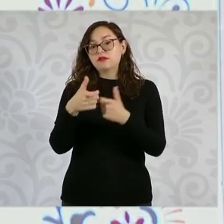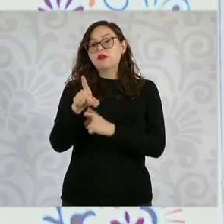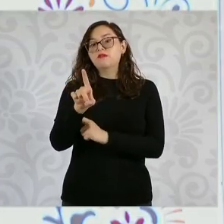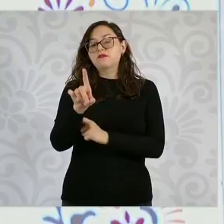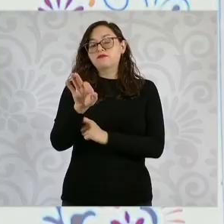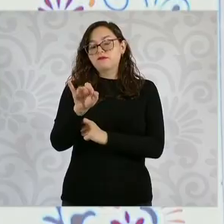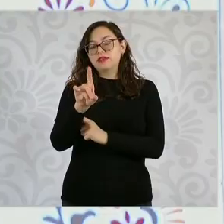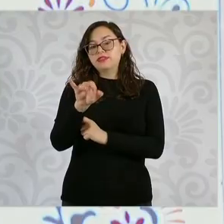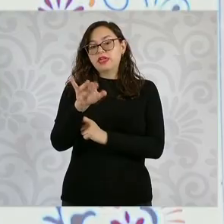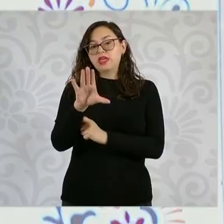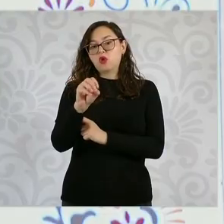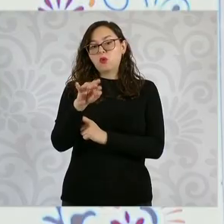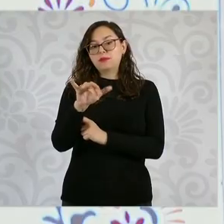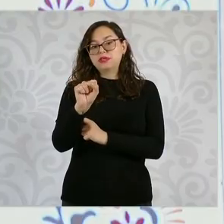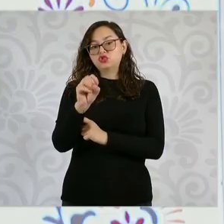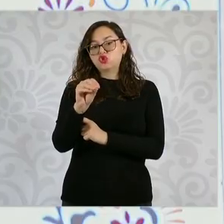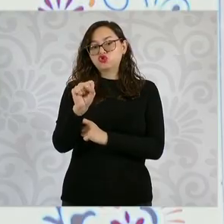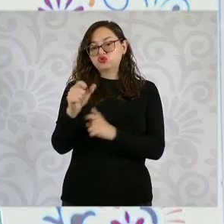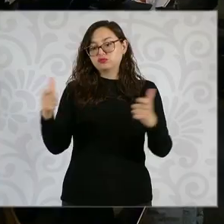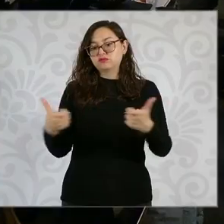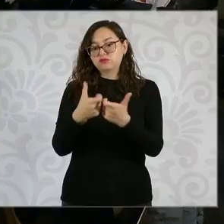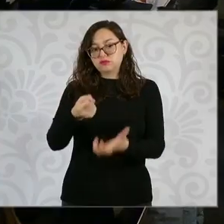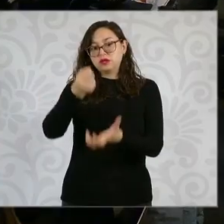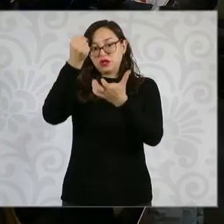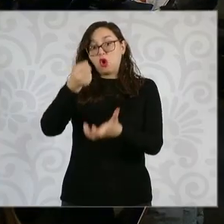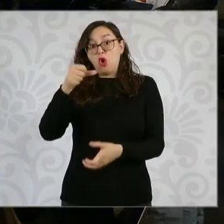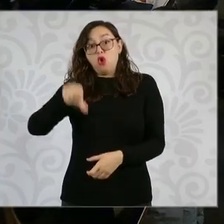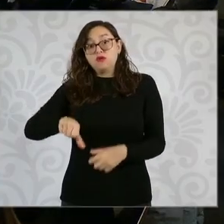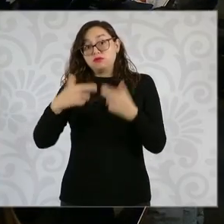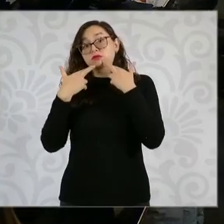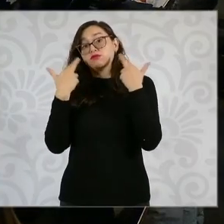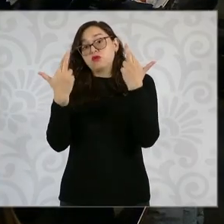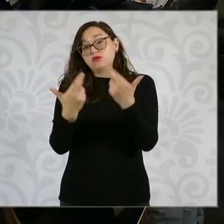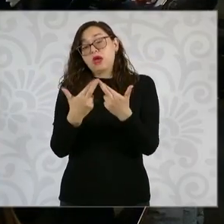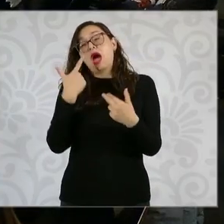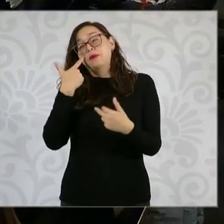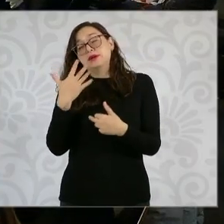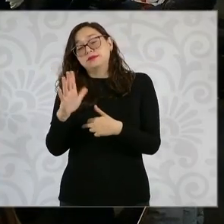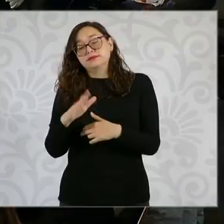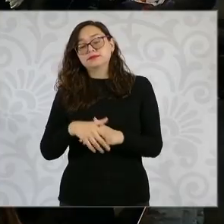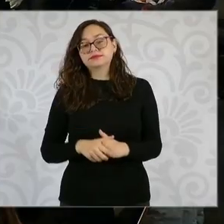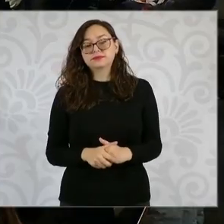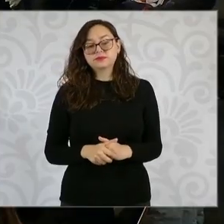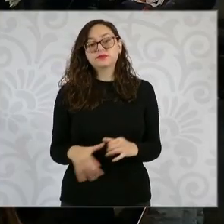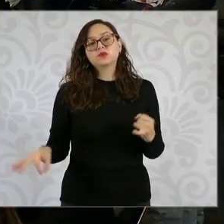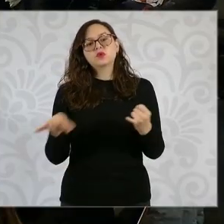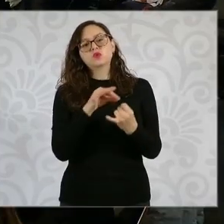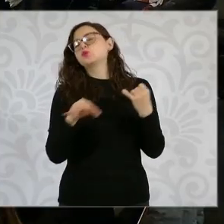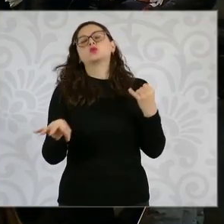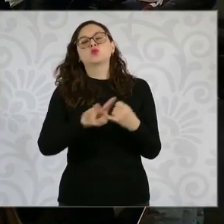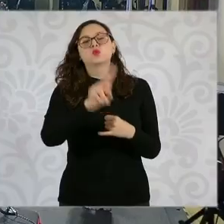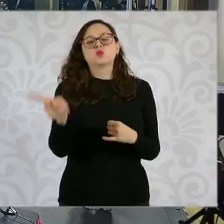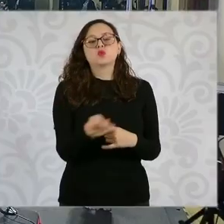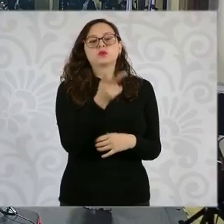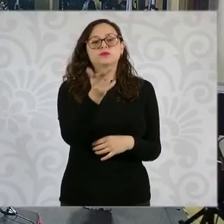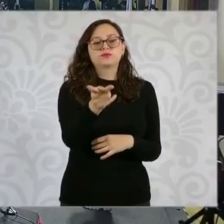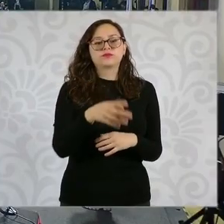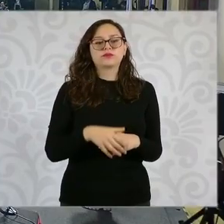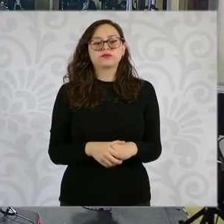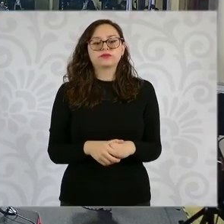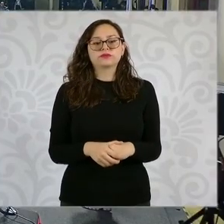entre otros temas vamos a tratar ese tema. Finalmente, presidenta, preguntarle el balance de